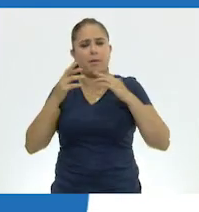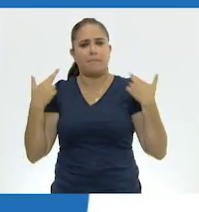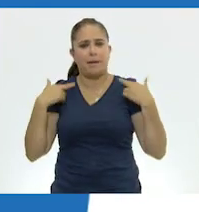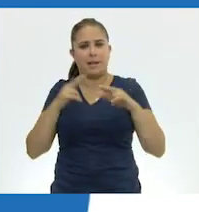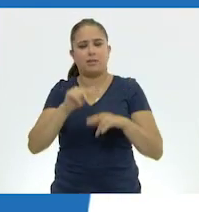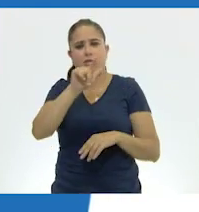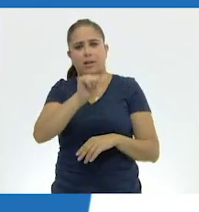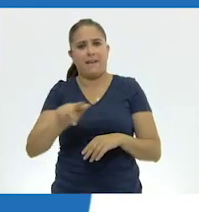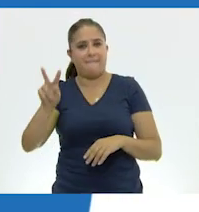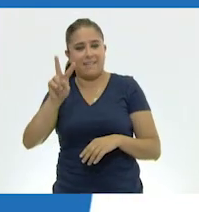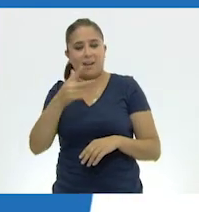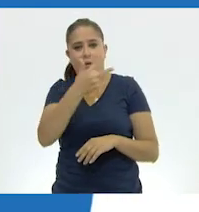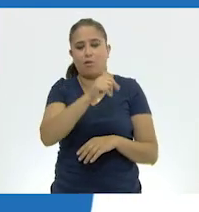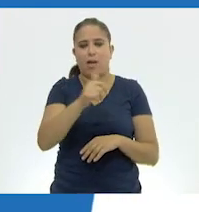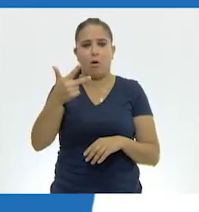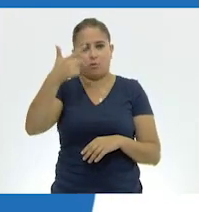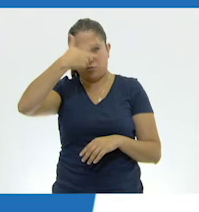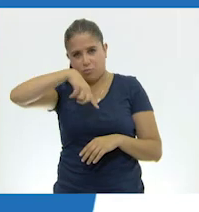teléfono